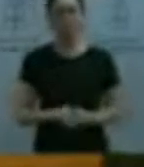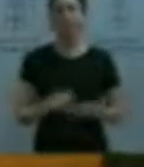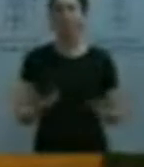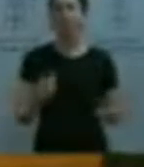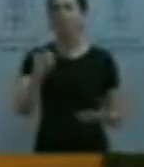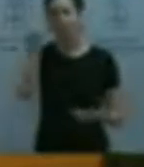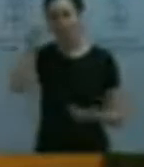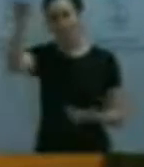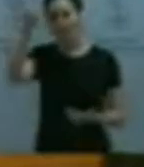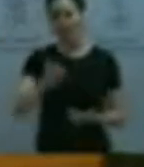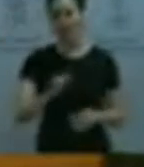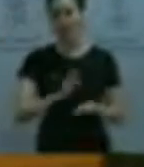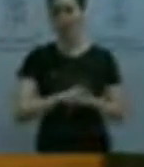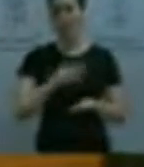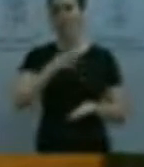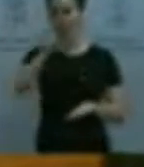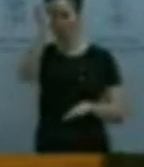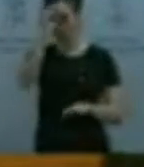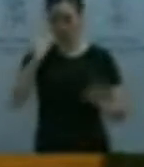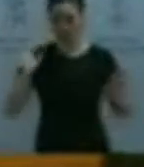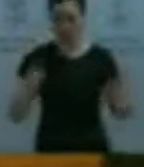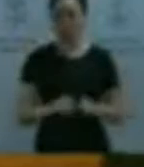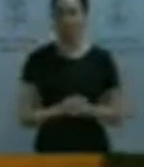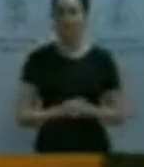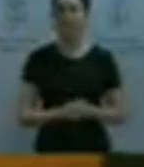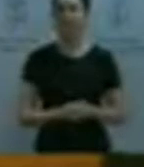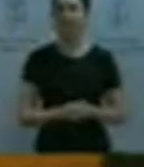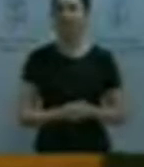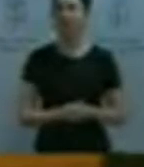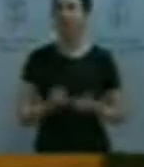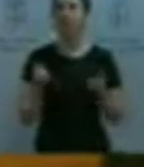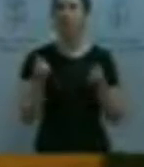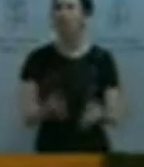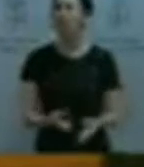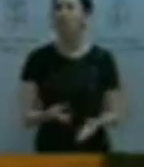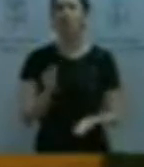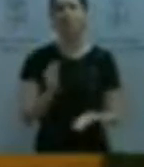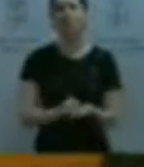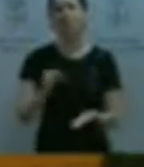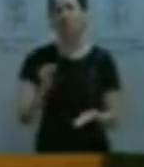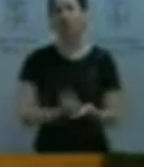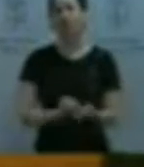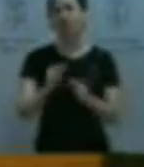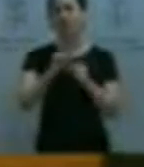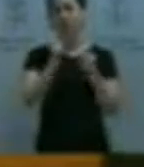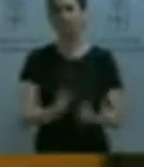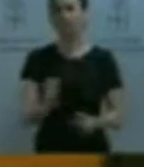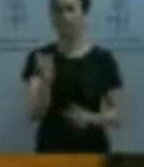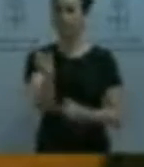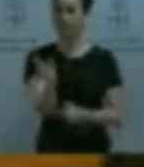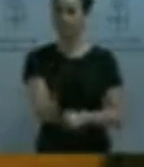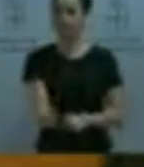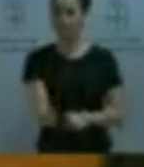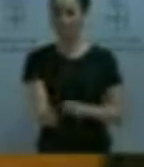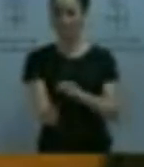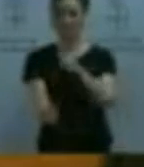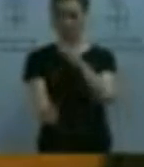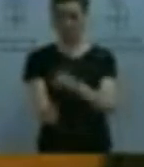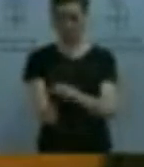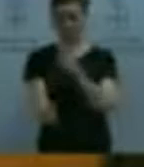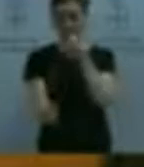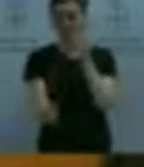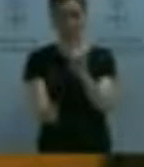que ustedes en muchos casos y en muchas partidas o presupuestan muy mal o, como en este caso, los gastos de funcionamiento a lo mejor